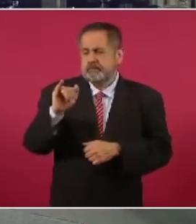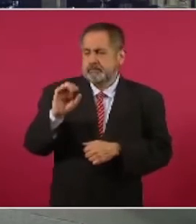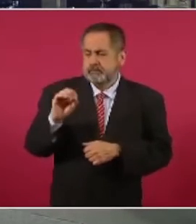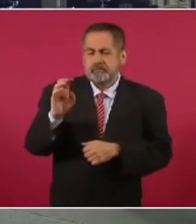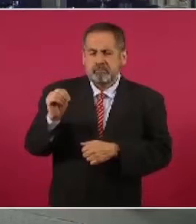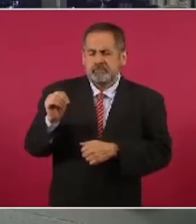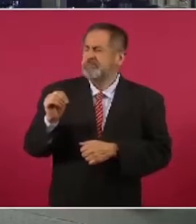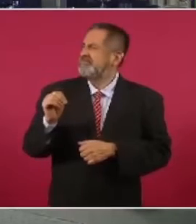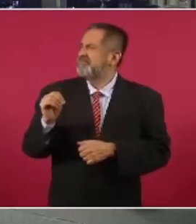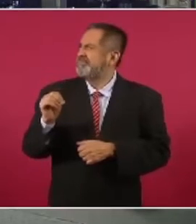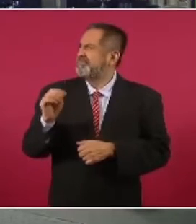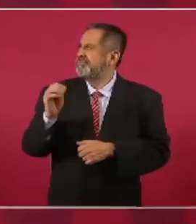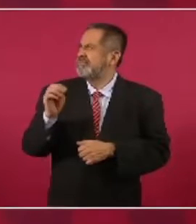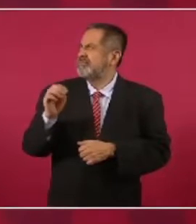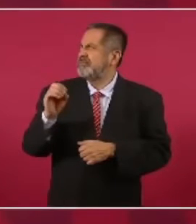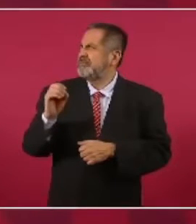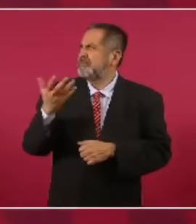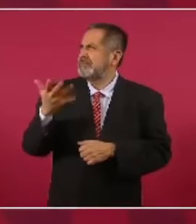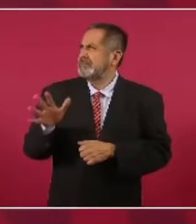o décimo,